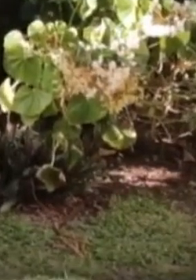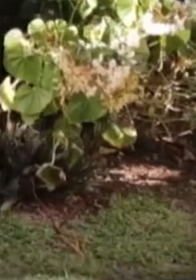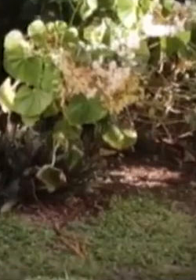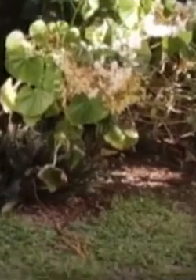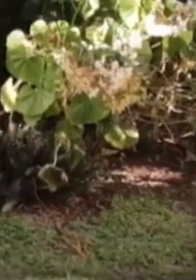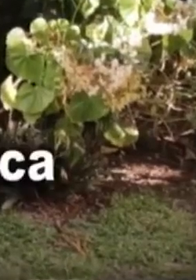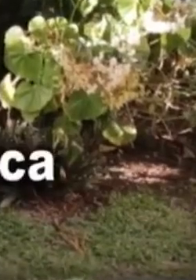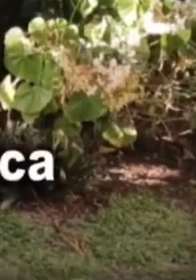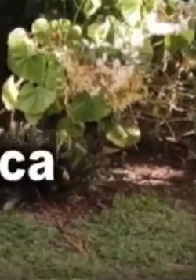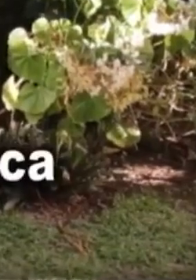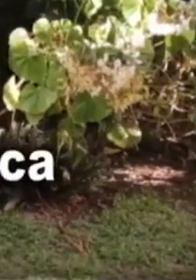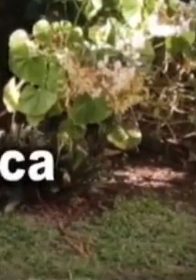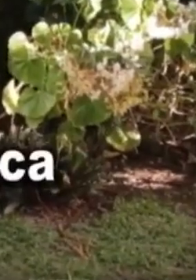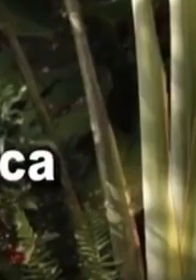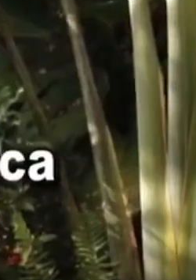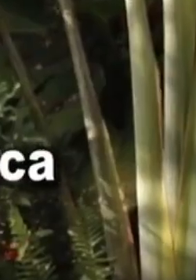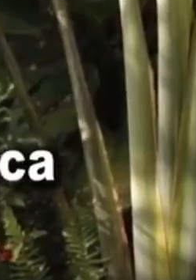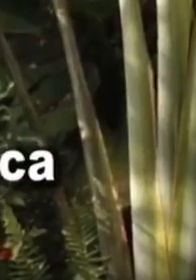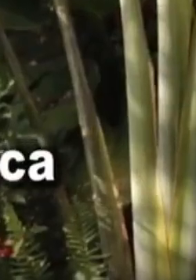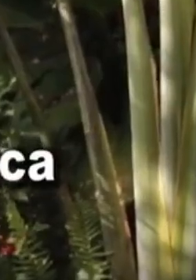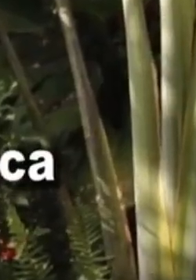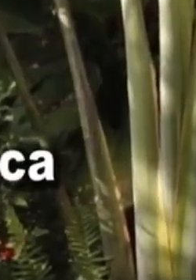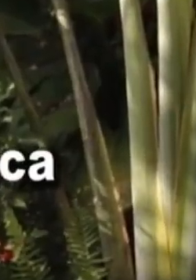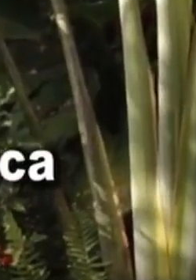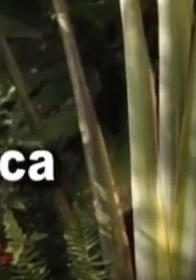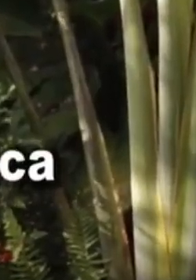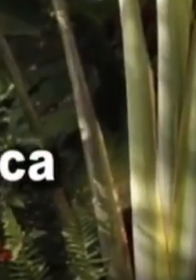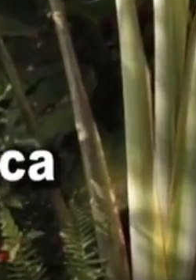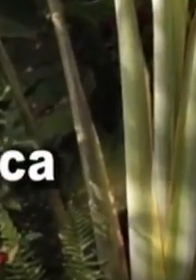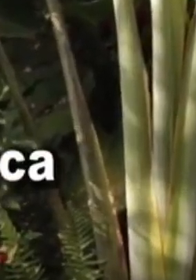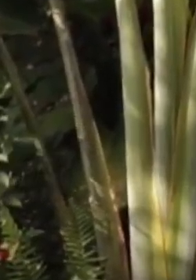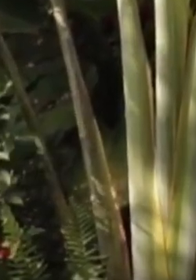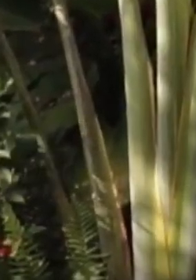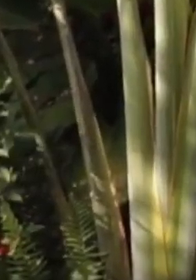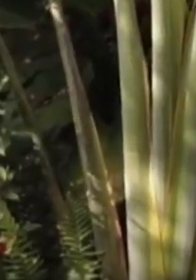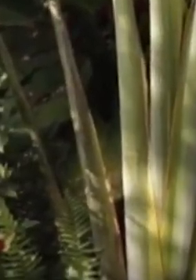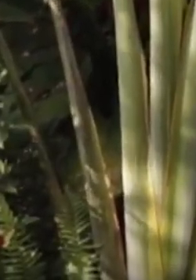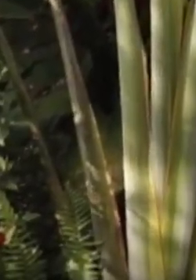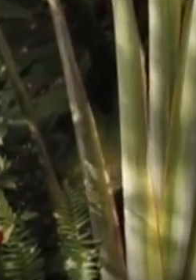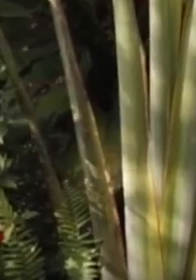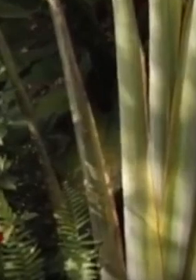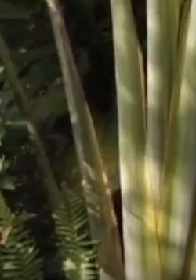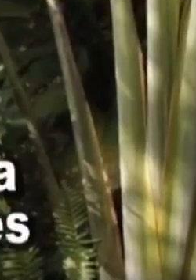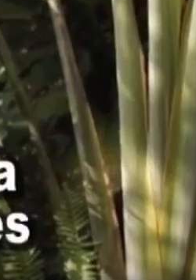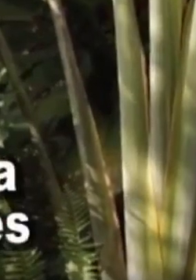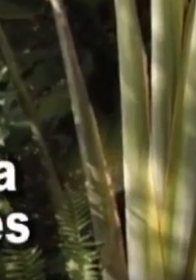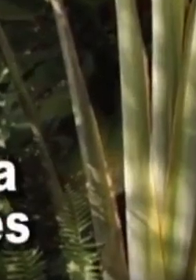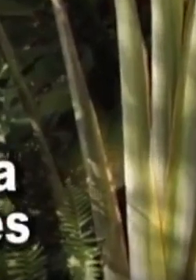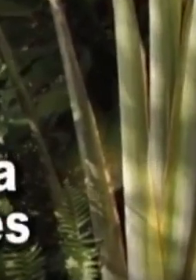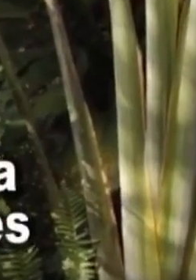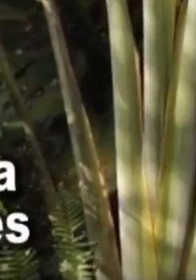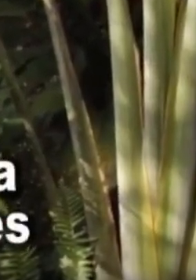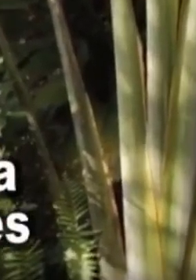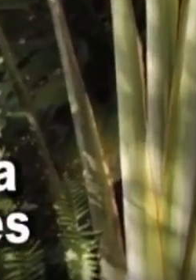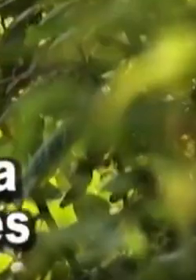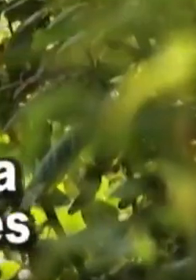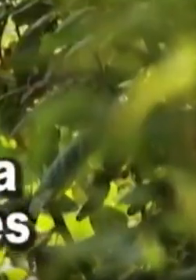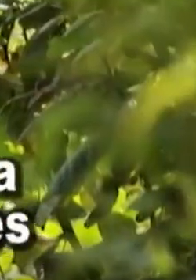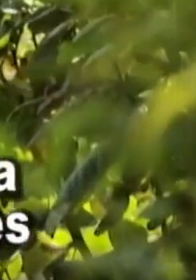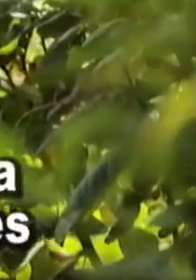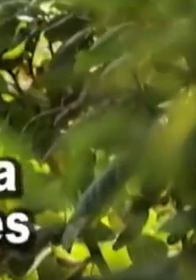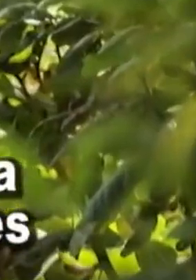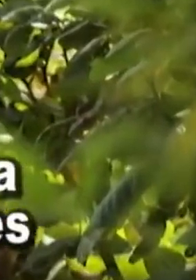chicos, practiquemos más que nunca la solidaridad, la empatía y el amor. Seamos la esperanza para